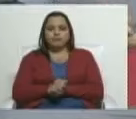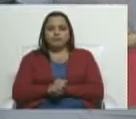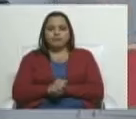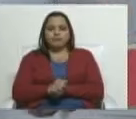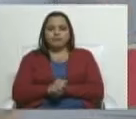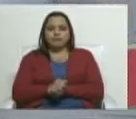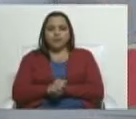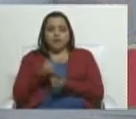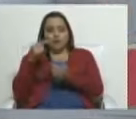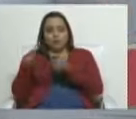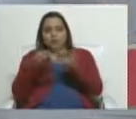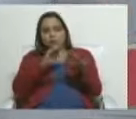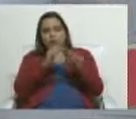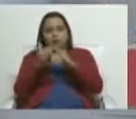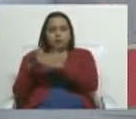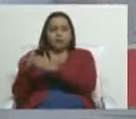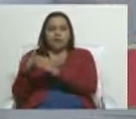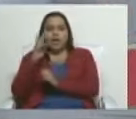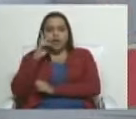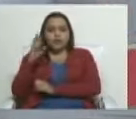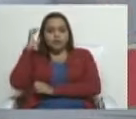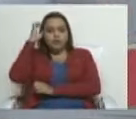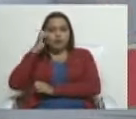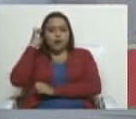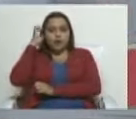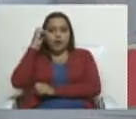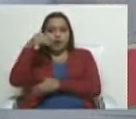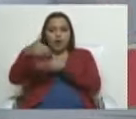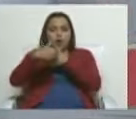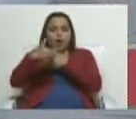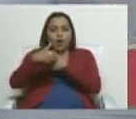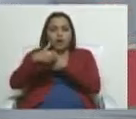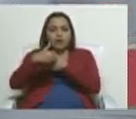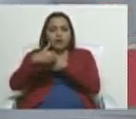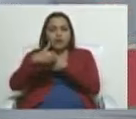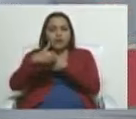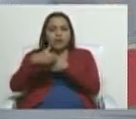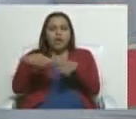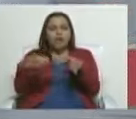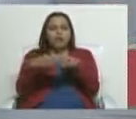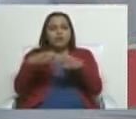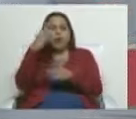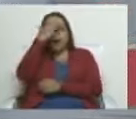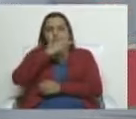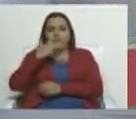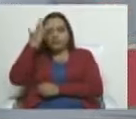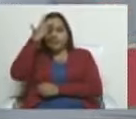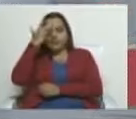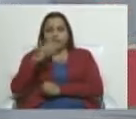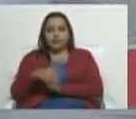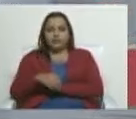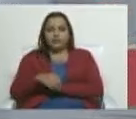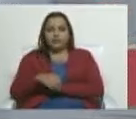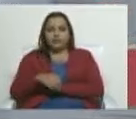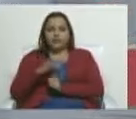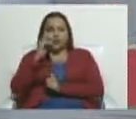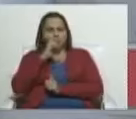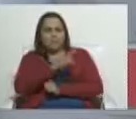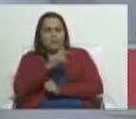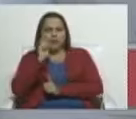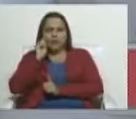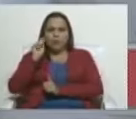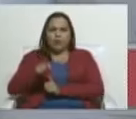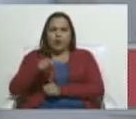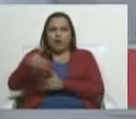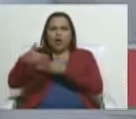de otras comunidades latinas. Lo vemos en Europa contra las migraciones del Magreb africano. Lo vemos en Ucrania